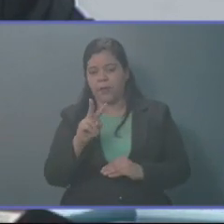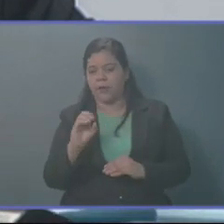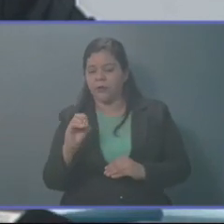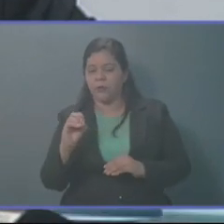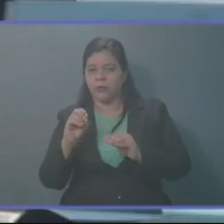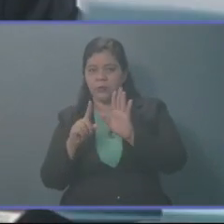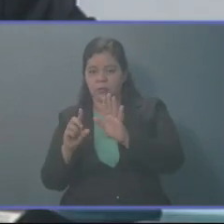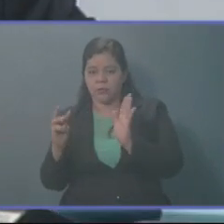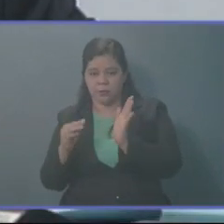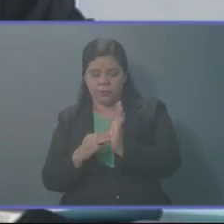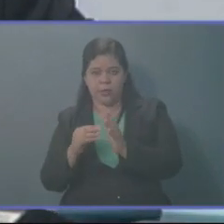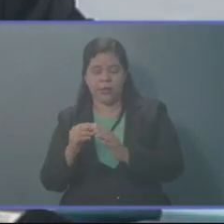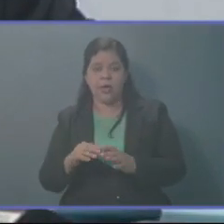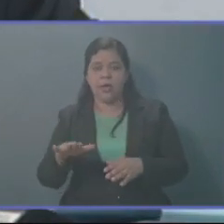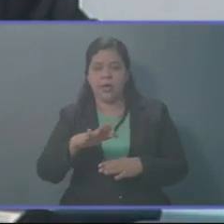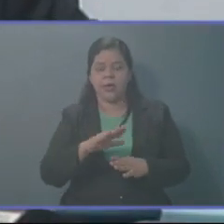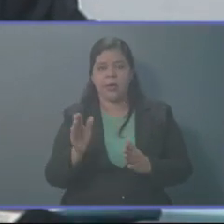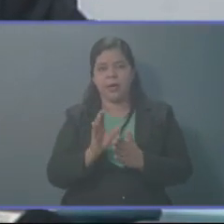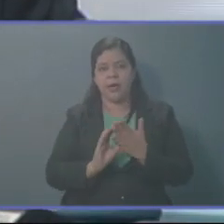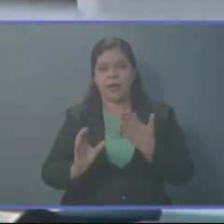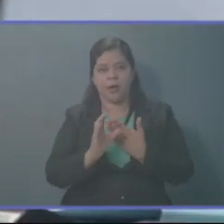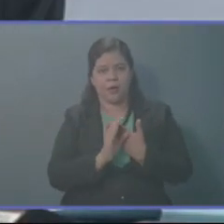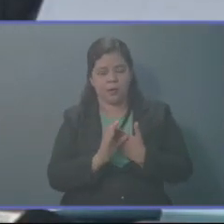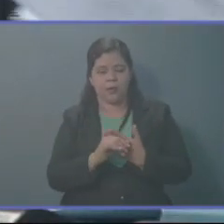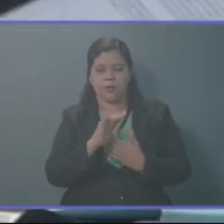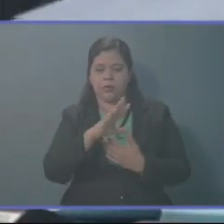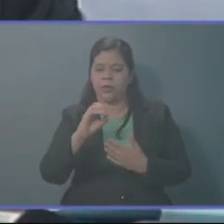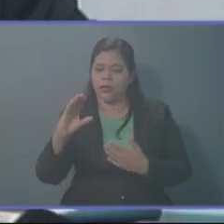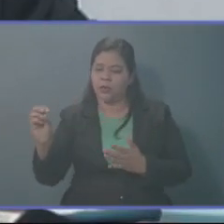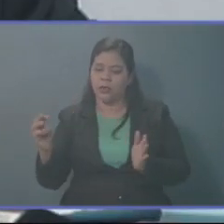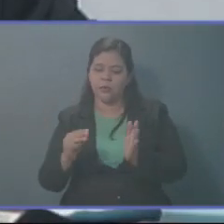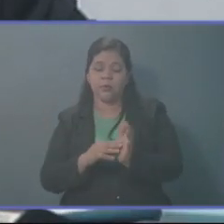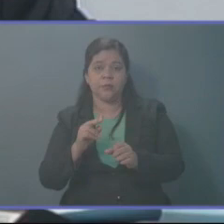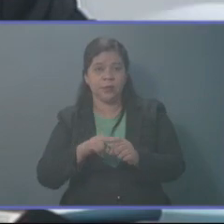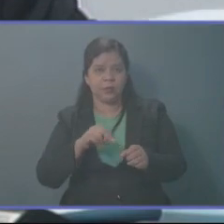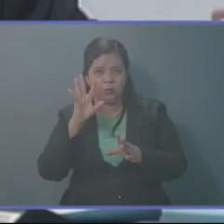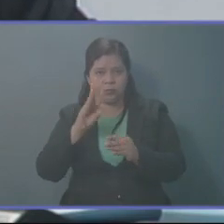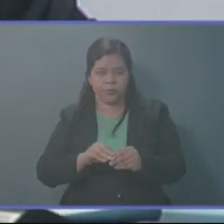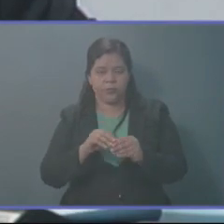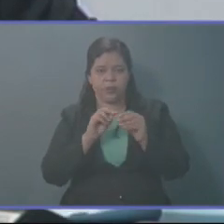$206.200, y en el ramo de cultura de $500.000, complementando los